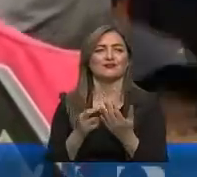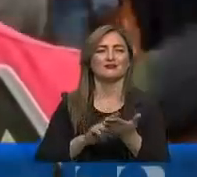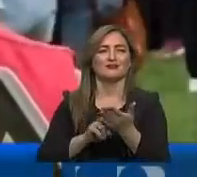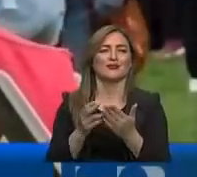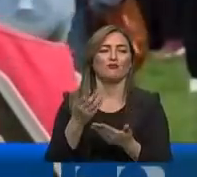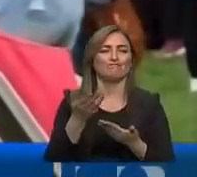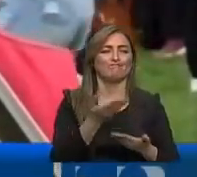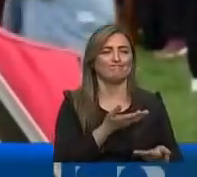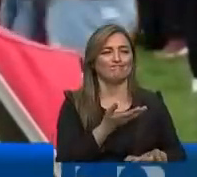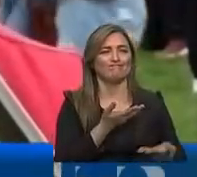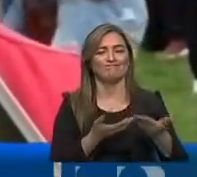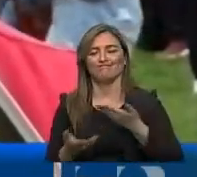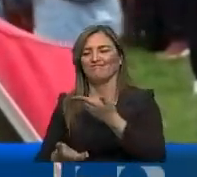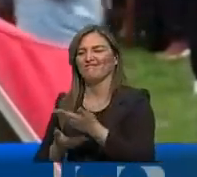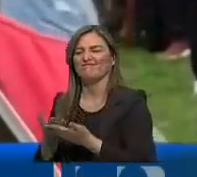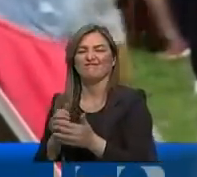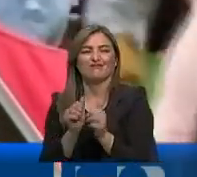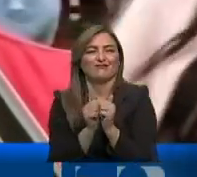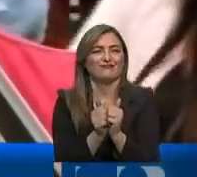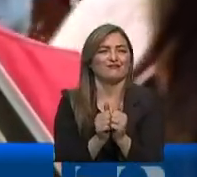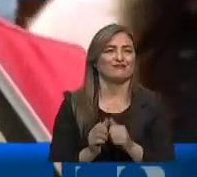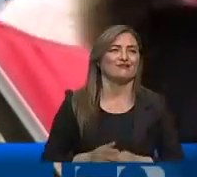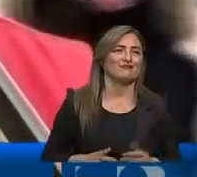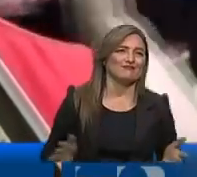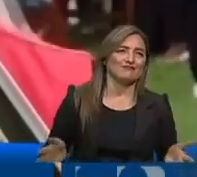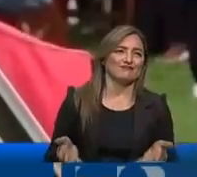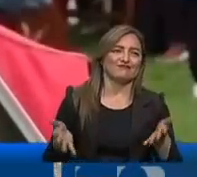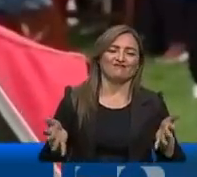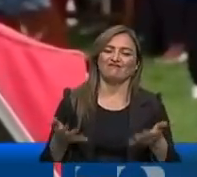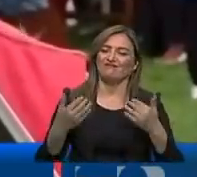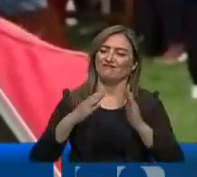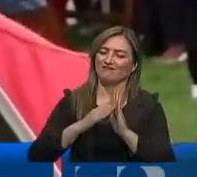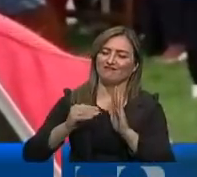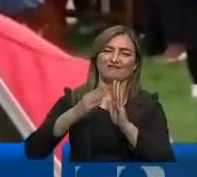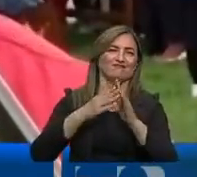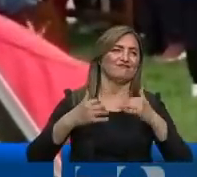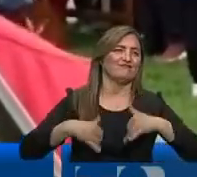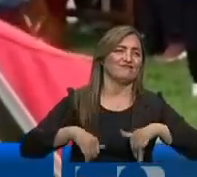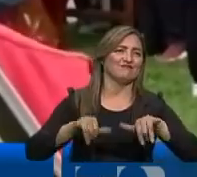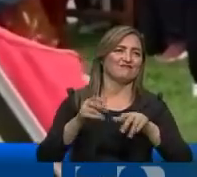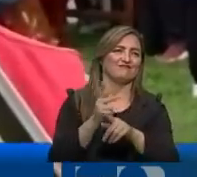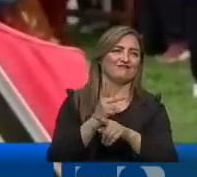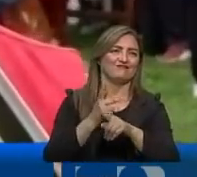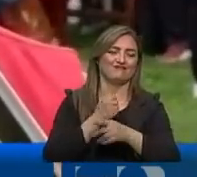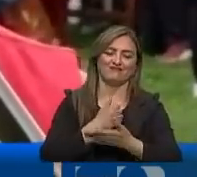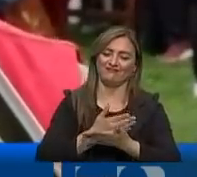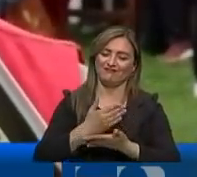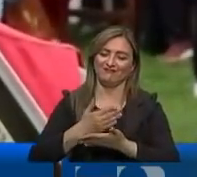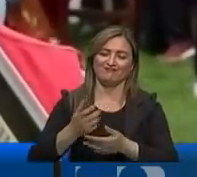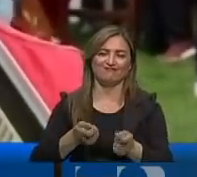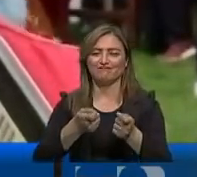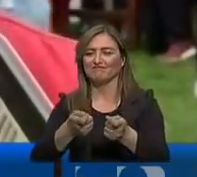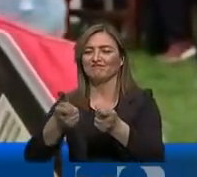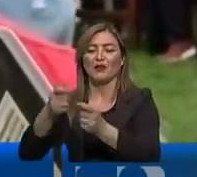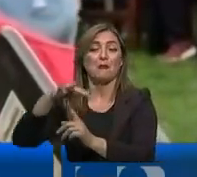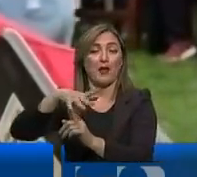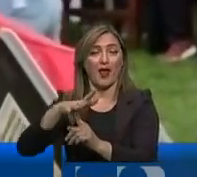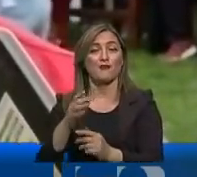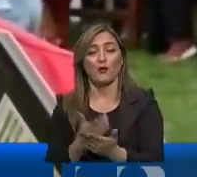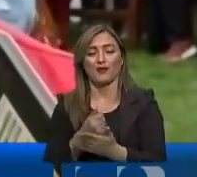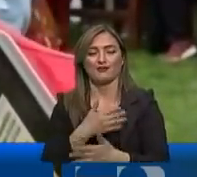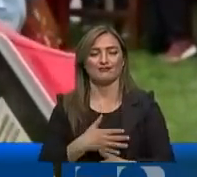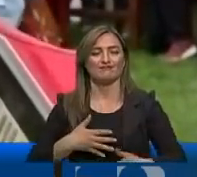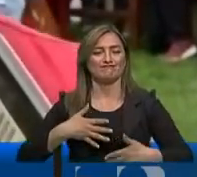se comparte, se hace deporte. Motivamos a que se siga repitiendo esta iniciativa de sacar los productos gastronómicos al parque para que